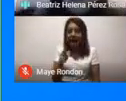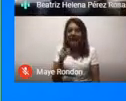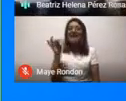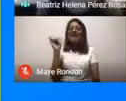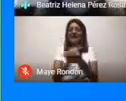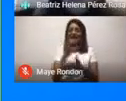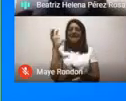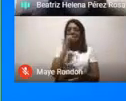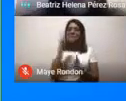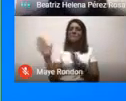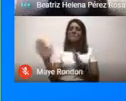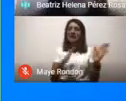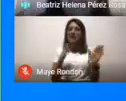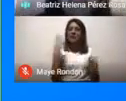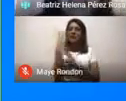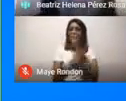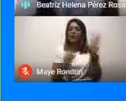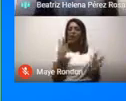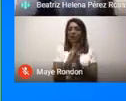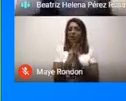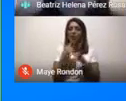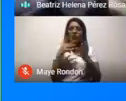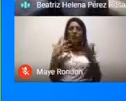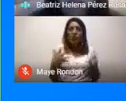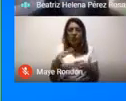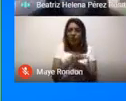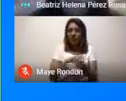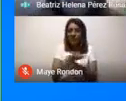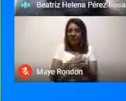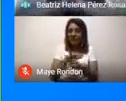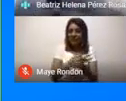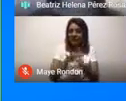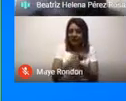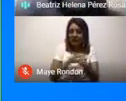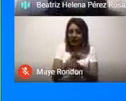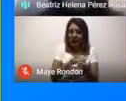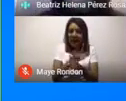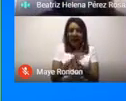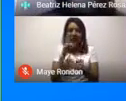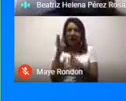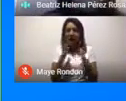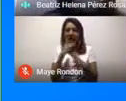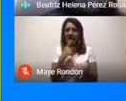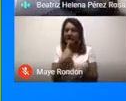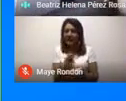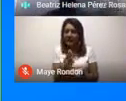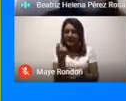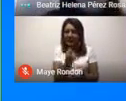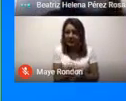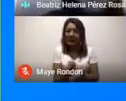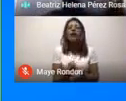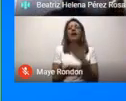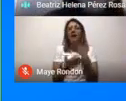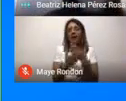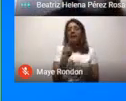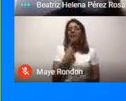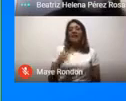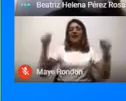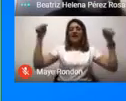a generar un mundo de situaciones y de complejidades en las que uno dice,